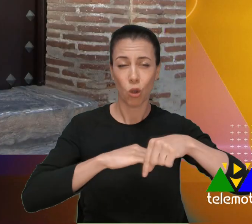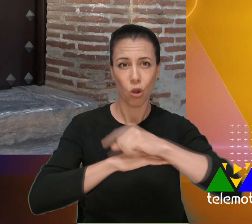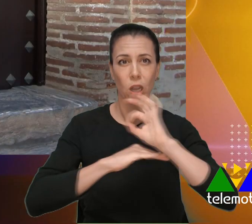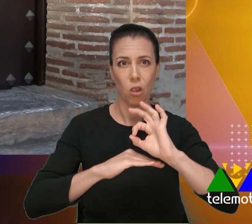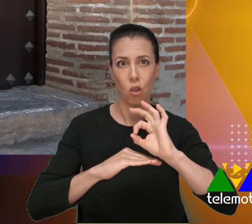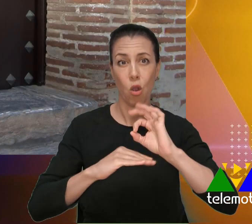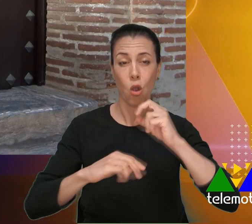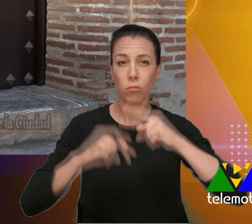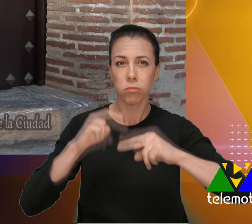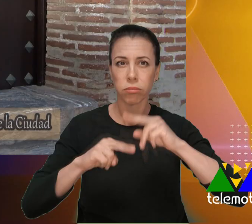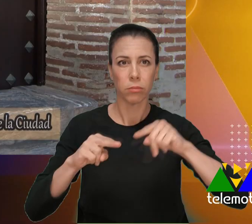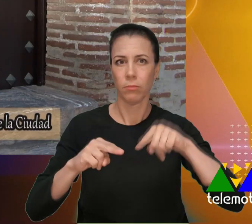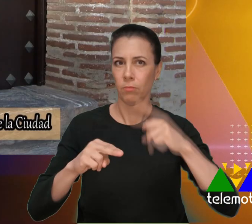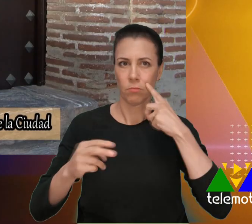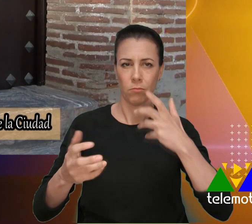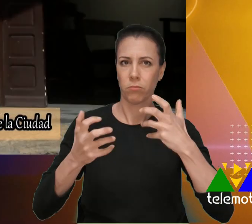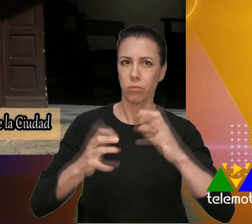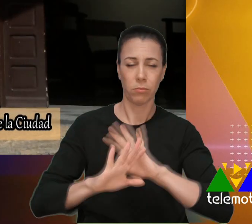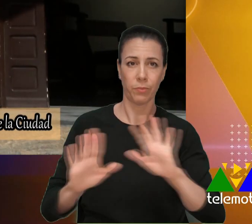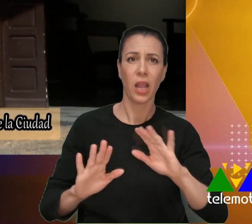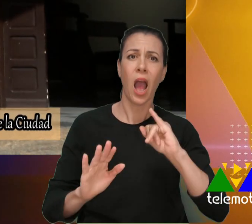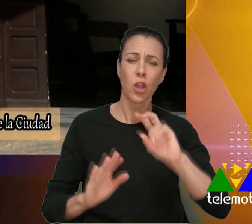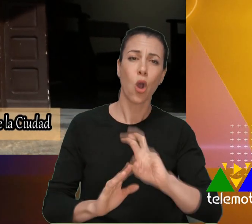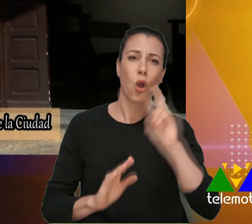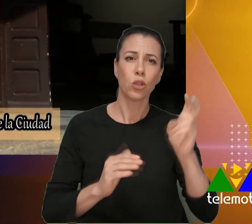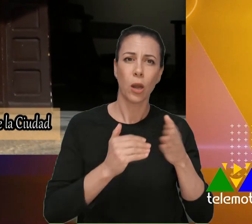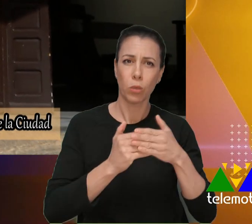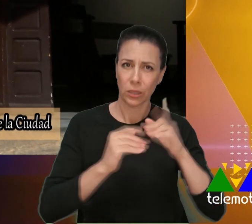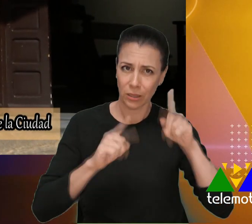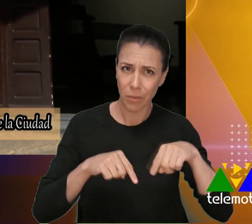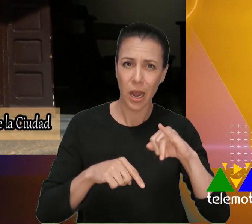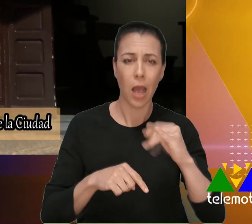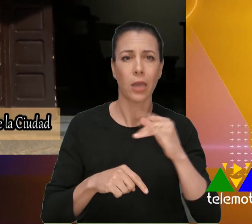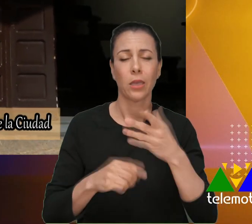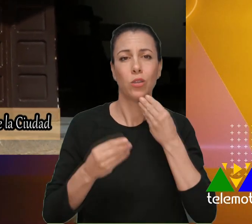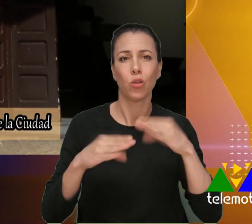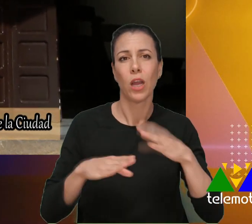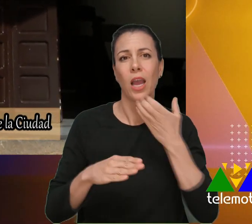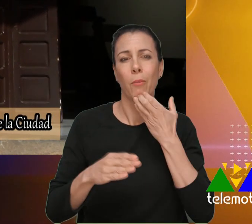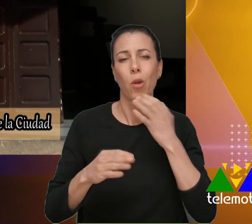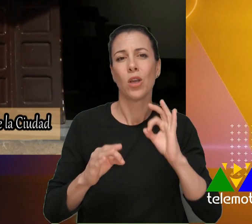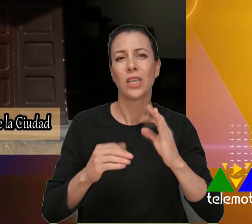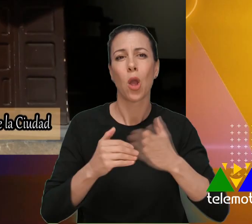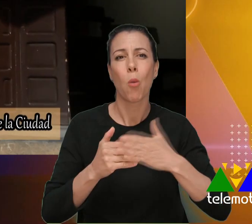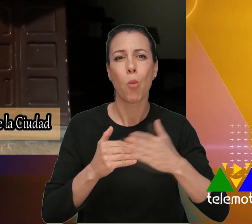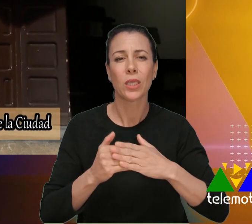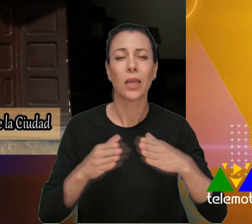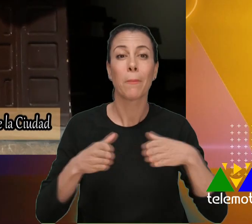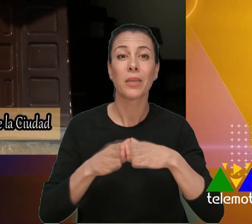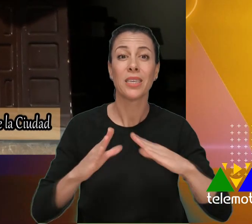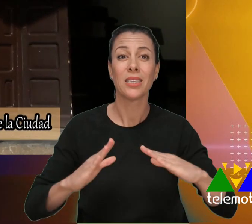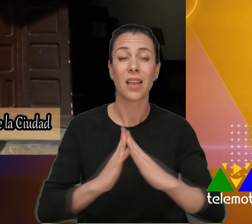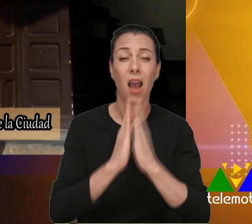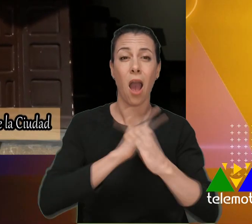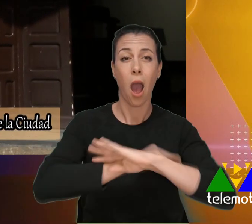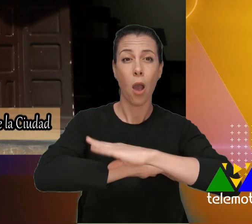que tenemos en Motril. Es verdad que hay otras portadas más historiadas, como puede ser la Puerta de los Agustinos, de la iglesia de los Agustinos, pero